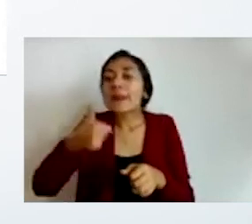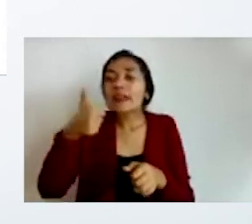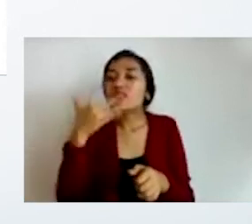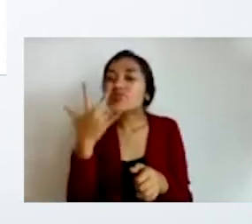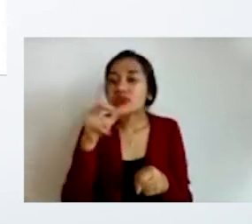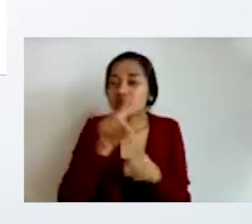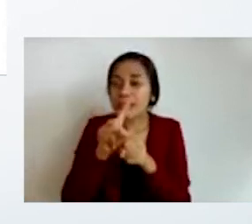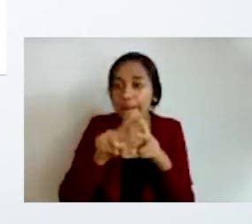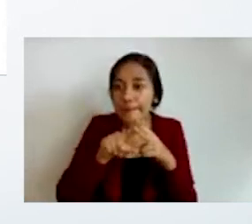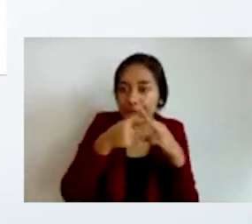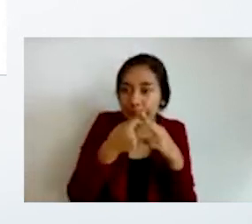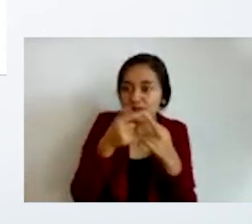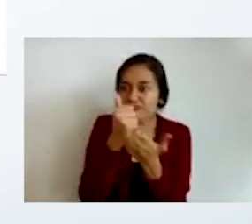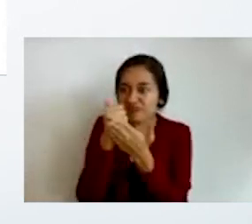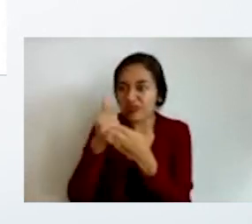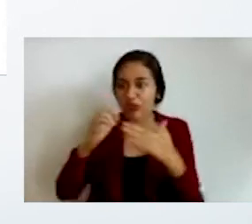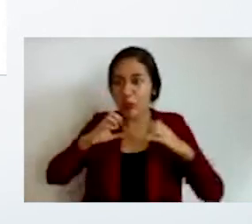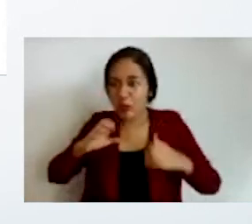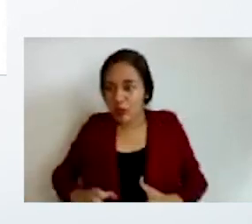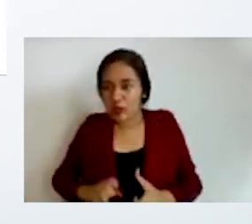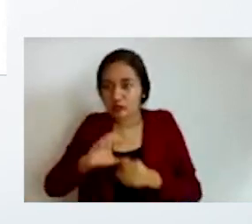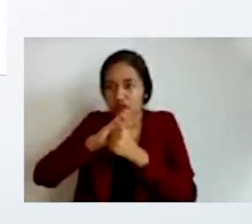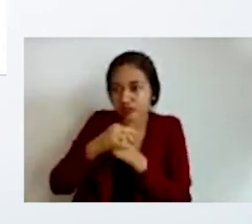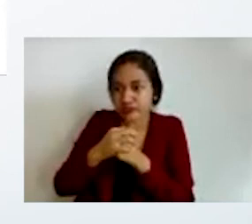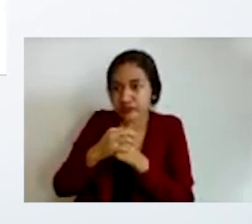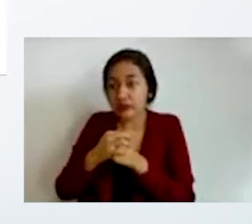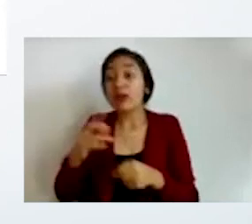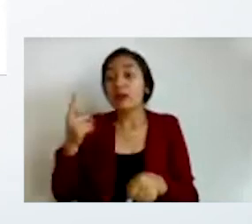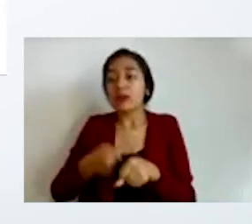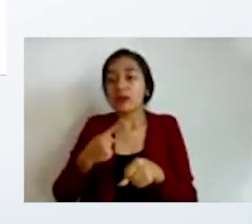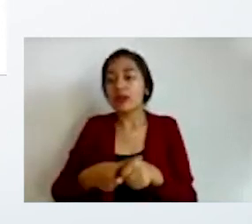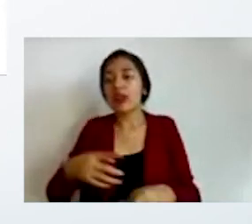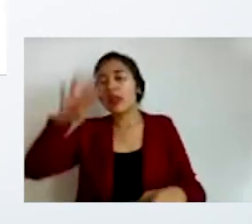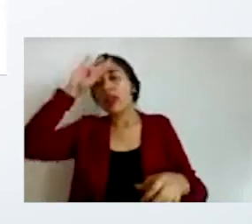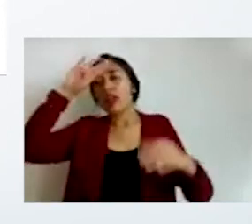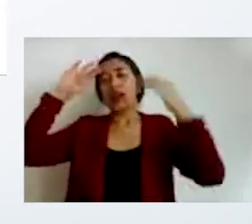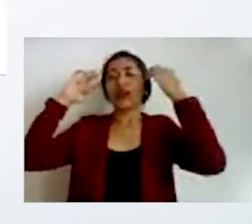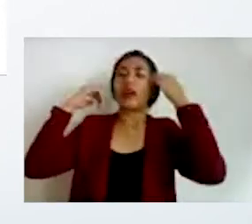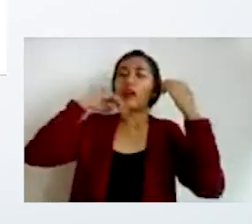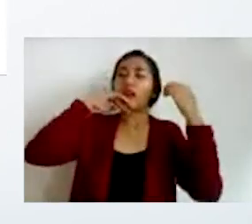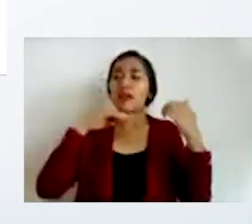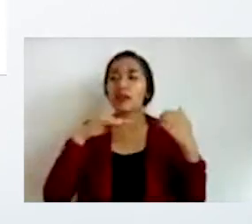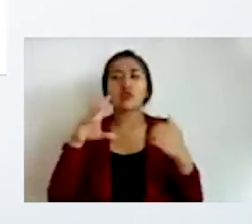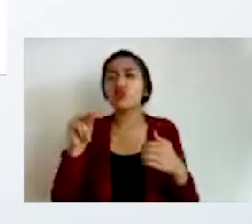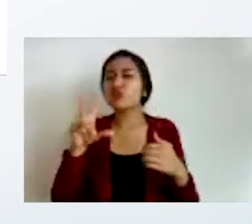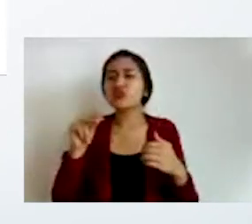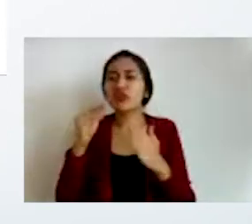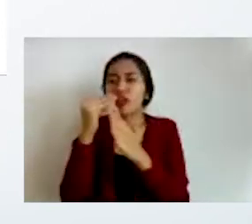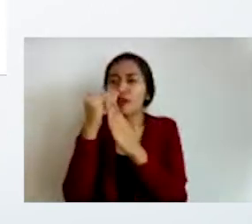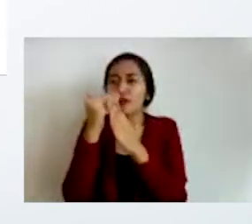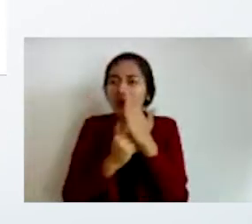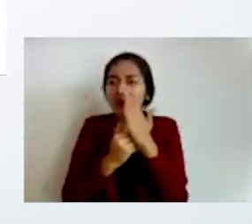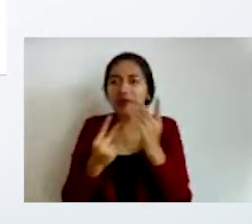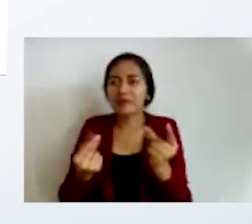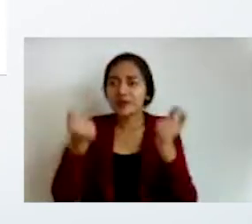empieza a aumentar y evita que la persona enferme, es decir, nunca se pasa el periodo ventana que está del lado izquierdo y